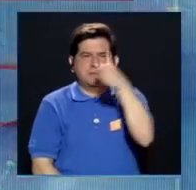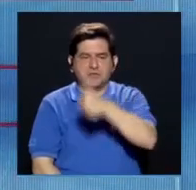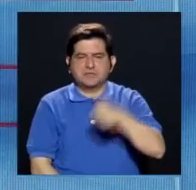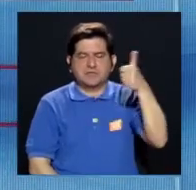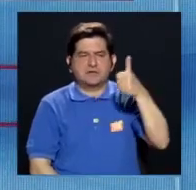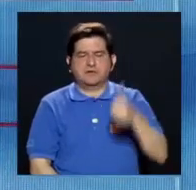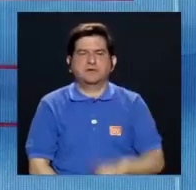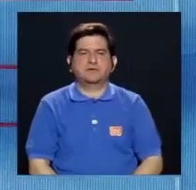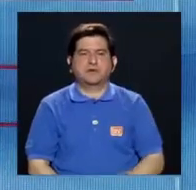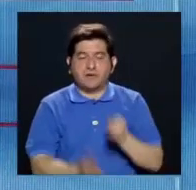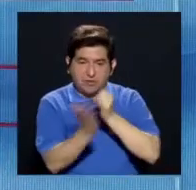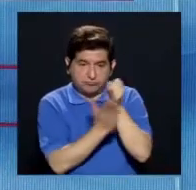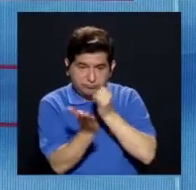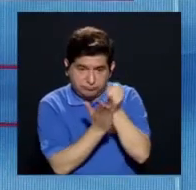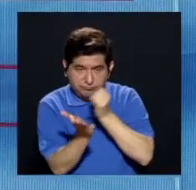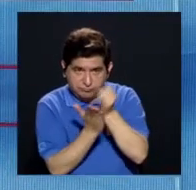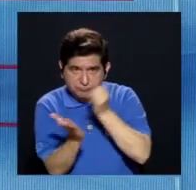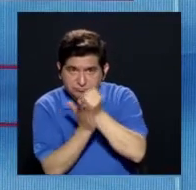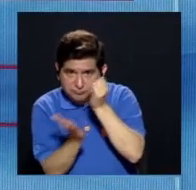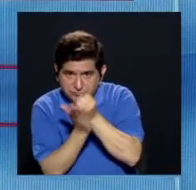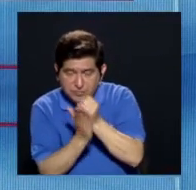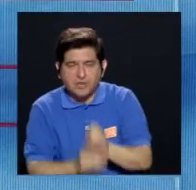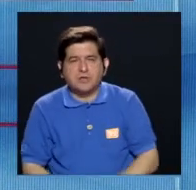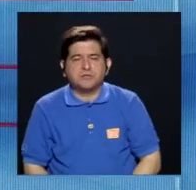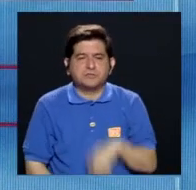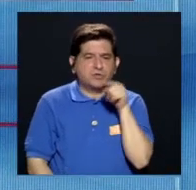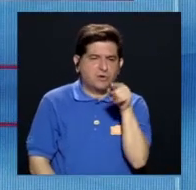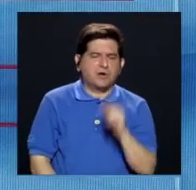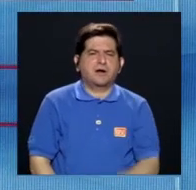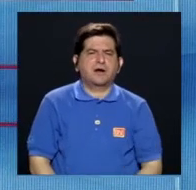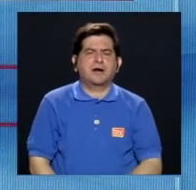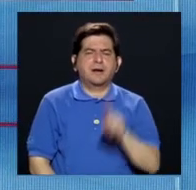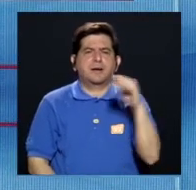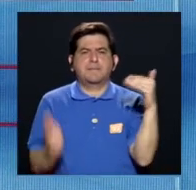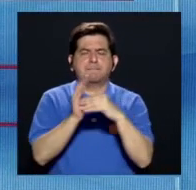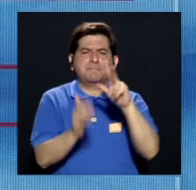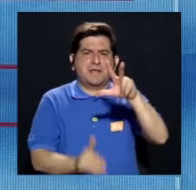Vicerrectoría de Investigación gestionó